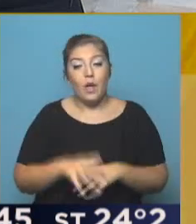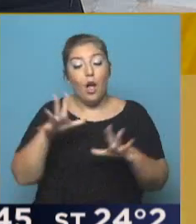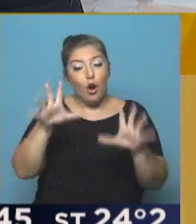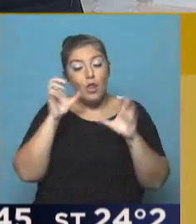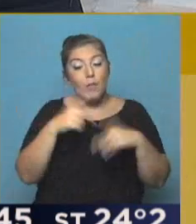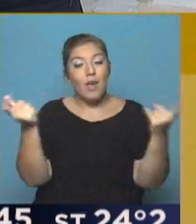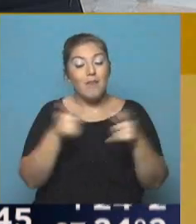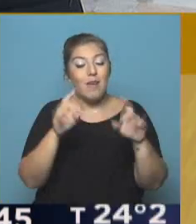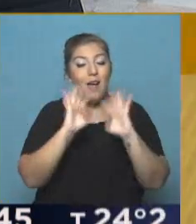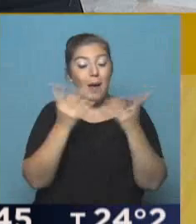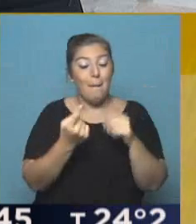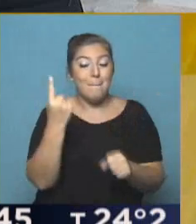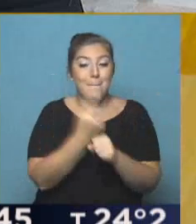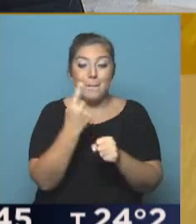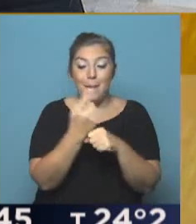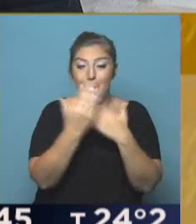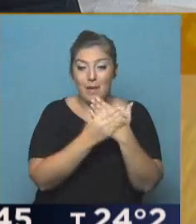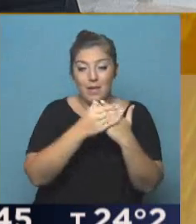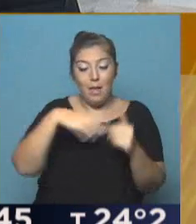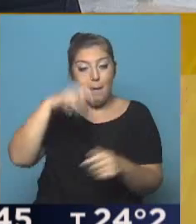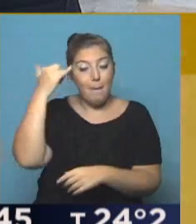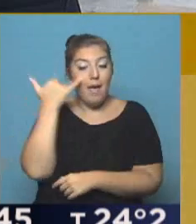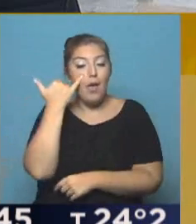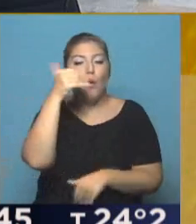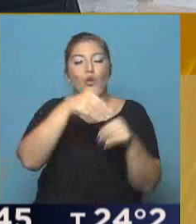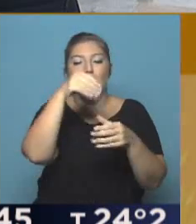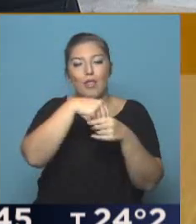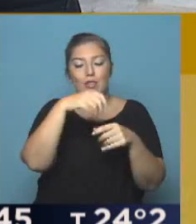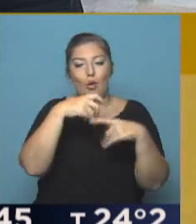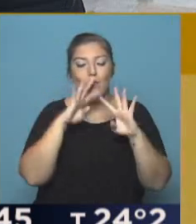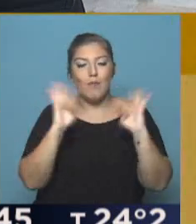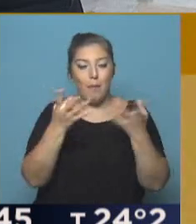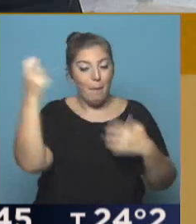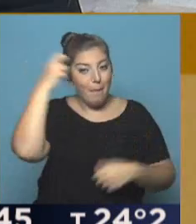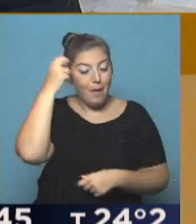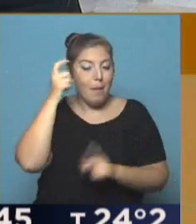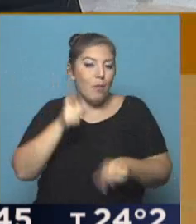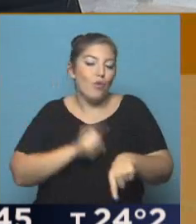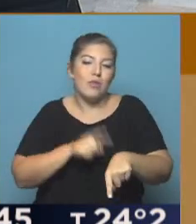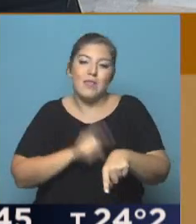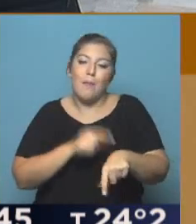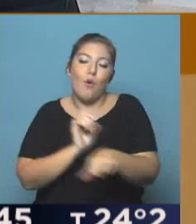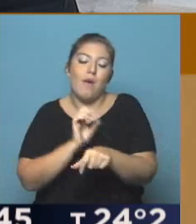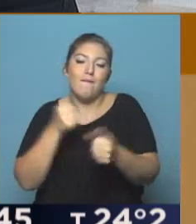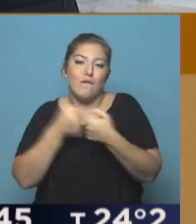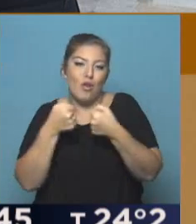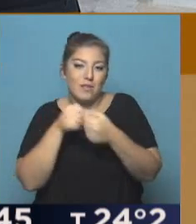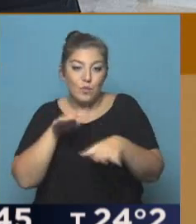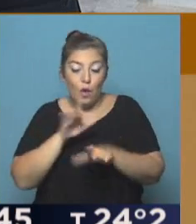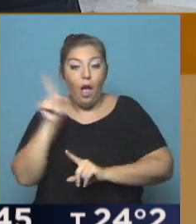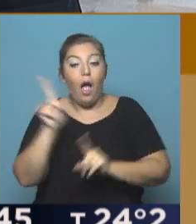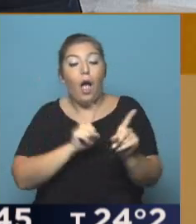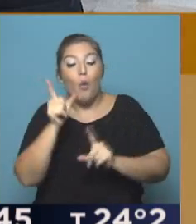los Comunes se encontraba la primera ministra, Theresa May, votando en el Parlamento cuando se produjo este violento incidente que desde algunos